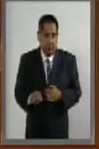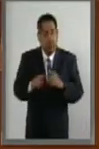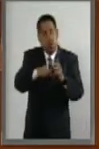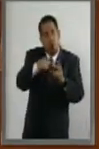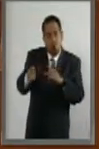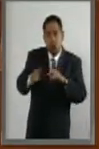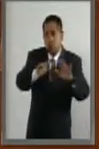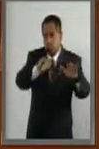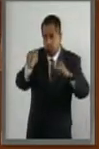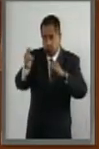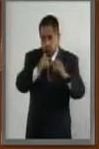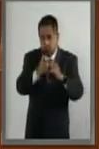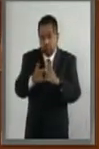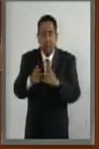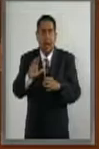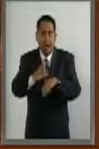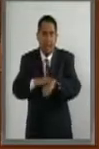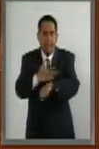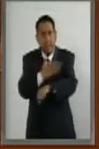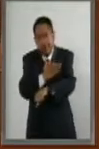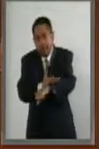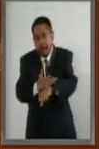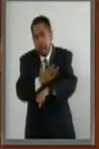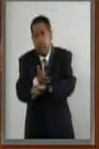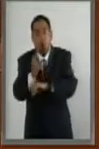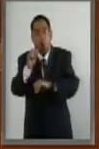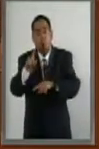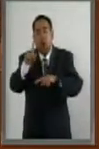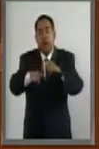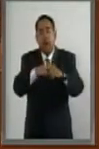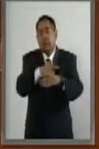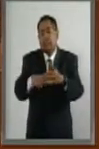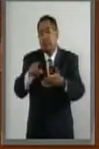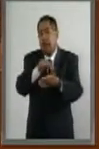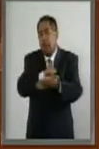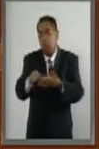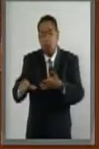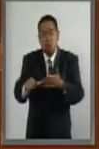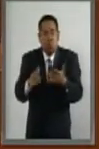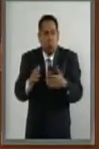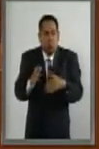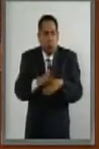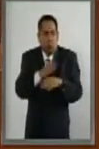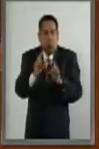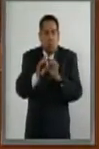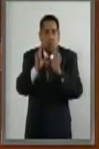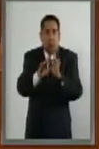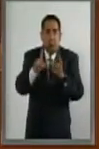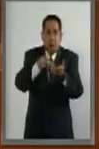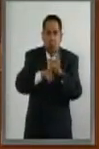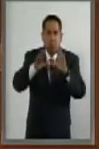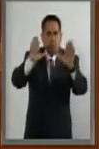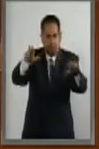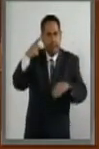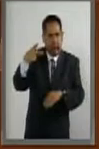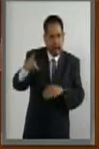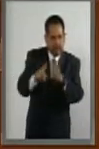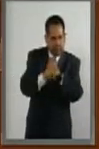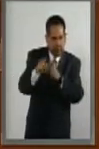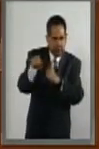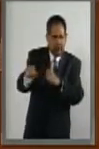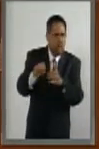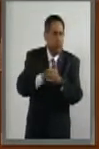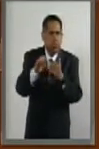las operaciones tuvieron demoras o cancelaciones por problemas atribuibles a las aerolíneas,